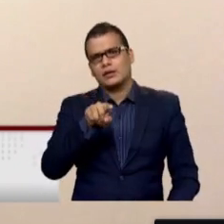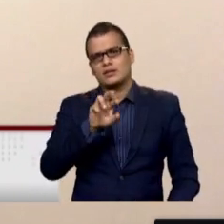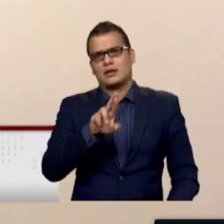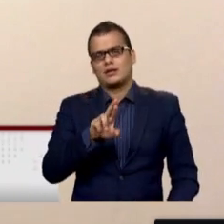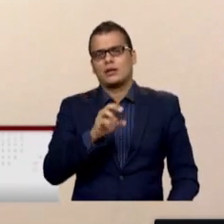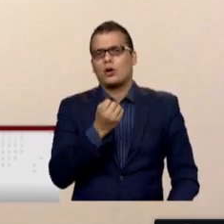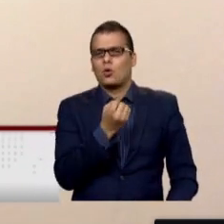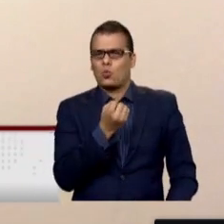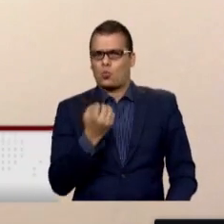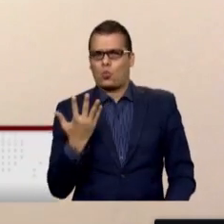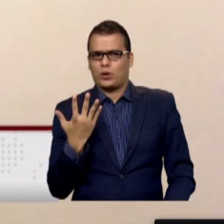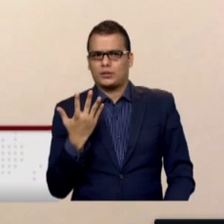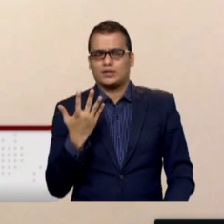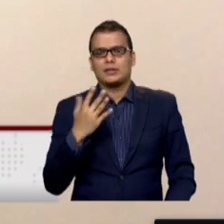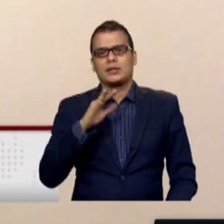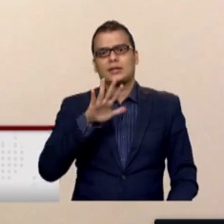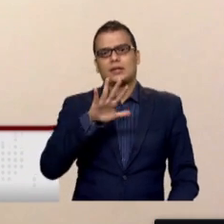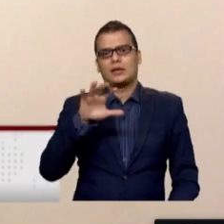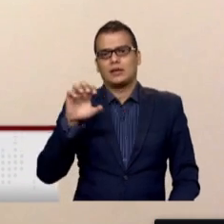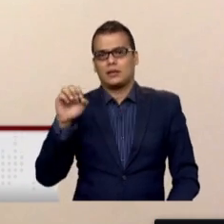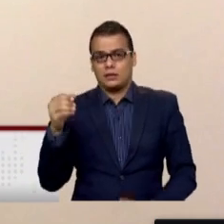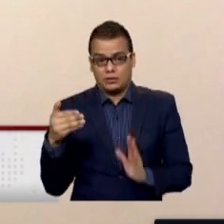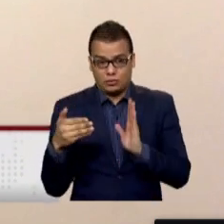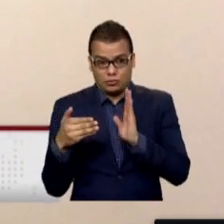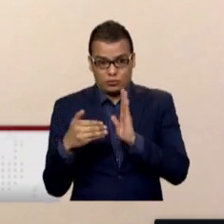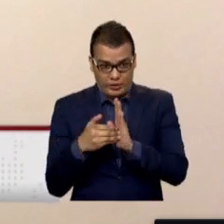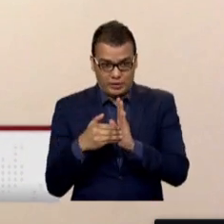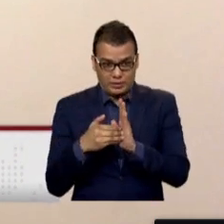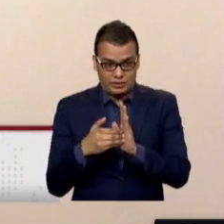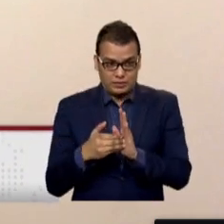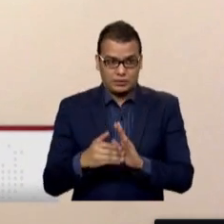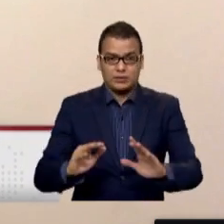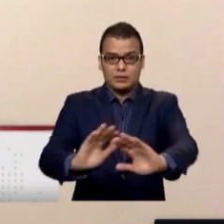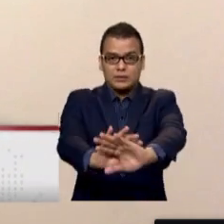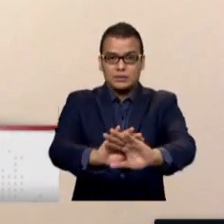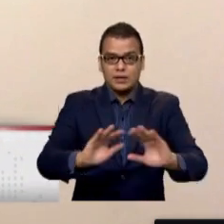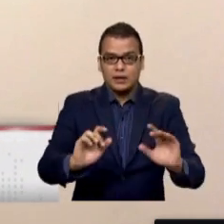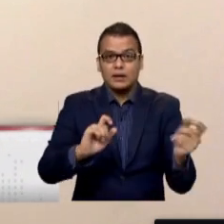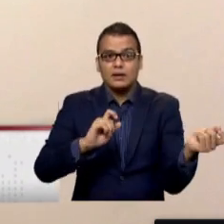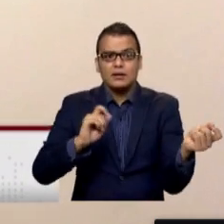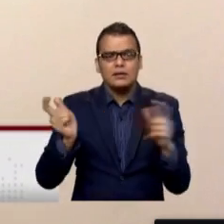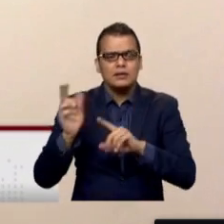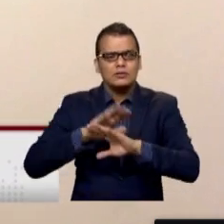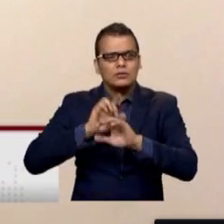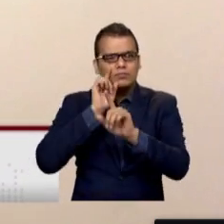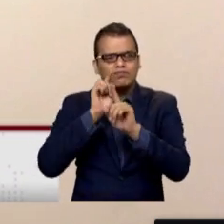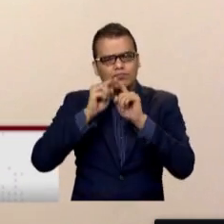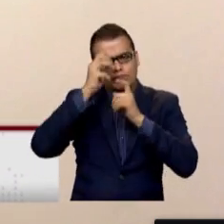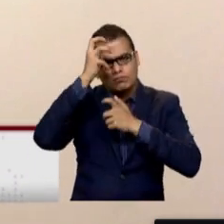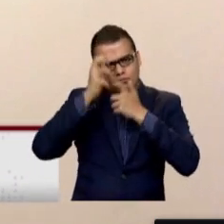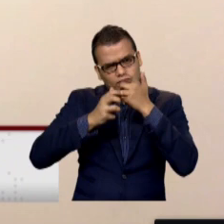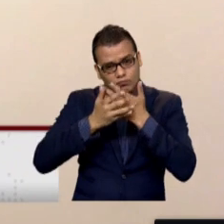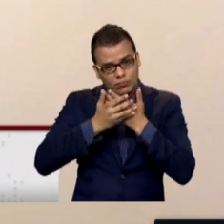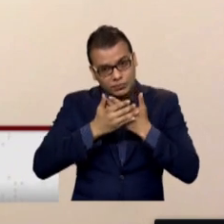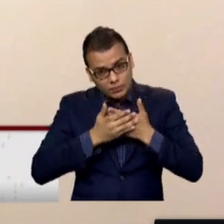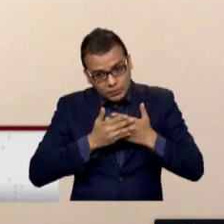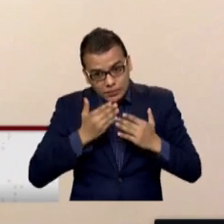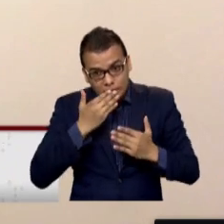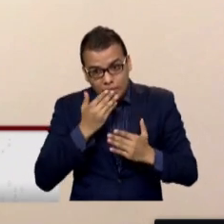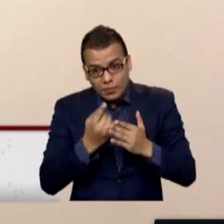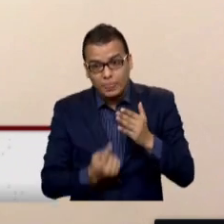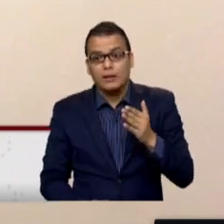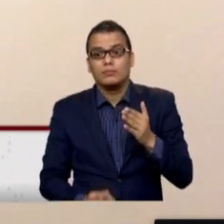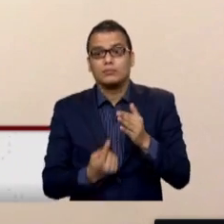de extracción, que es el componente más crítico para poder efectuar las pruebas. Y con este insumo, con estos